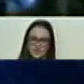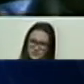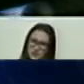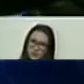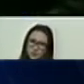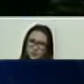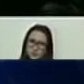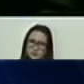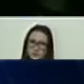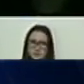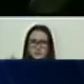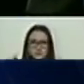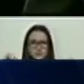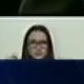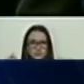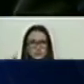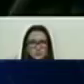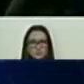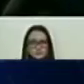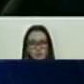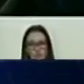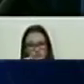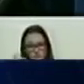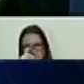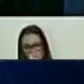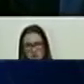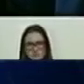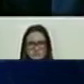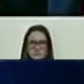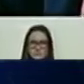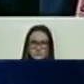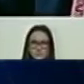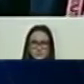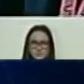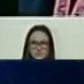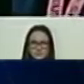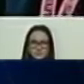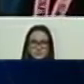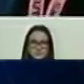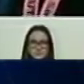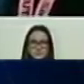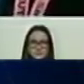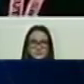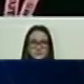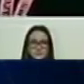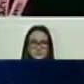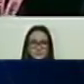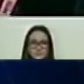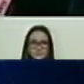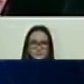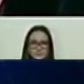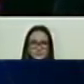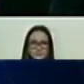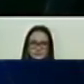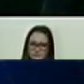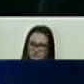la conmemoración de este bicentenario. Una conmemoración, yo siempre lo he